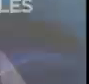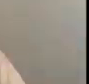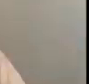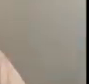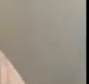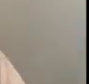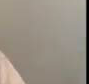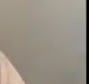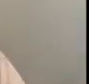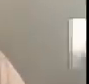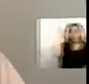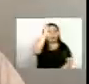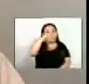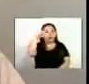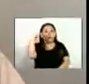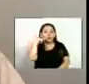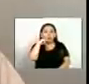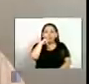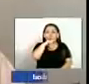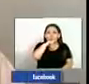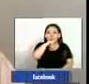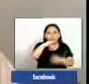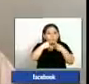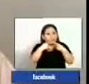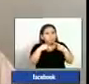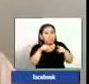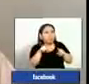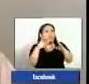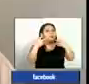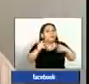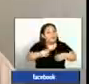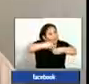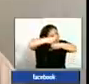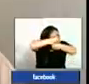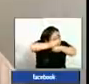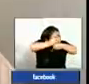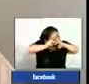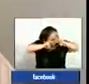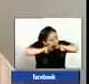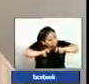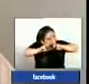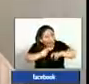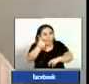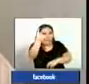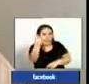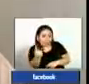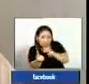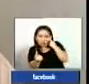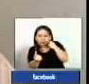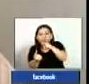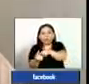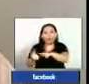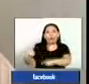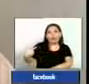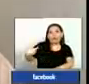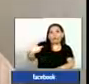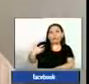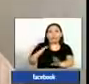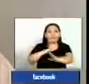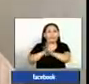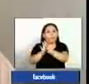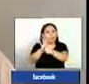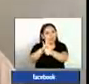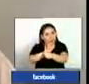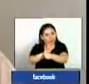y Rusia anunció haber realizado los primeros ensayos clínicos en humanos de una vacuna contra el COVID-19 y